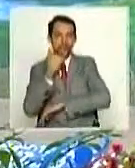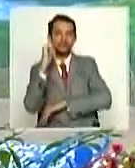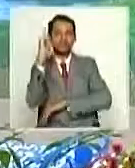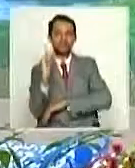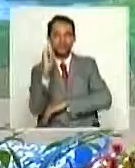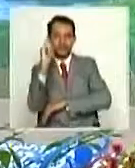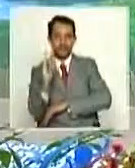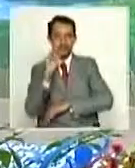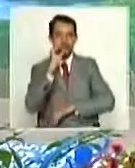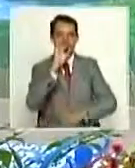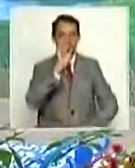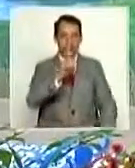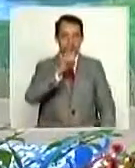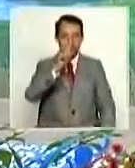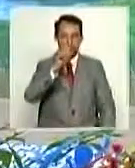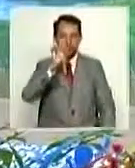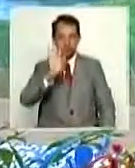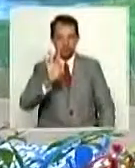el